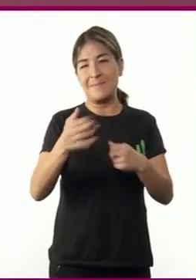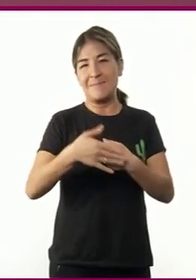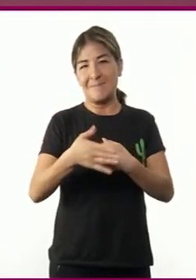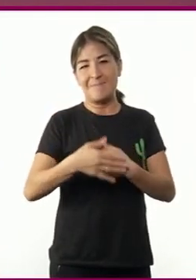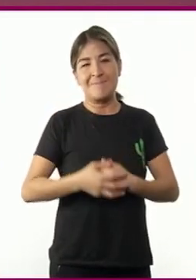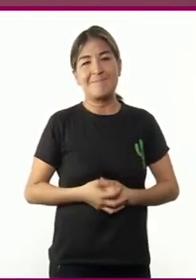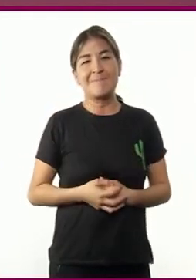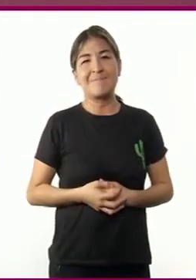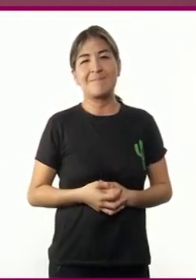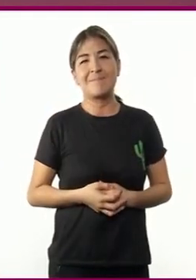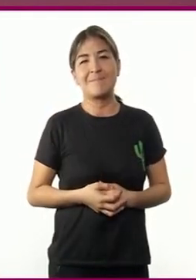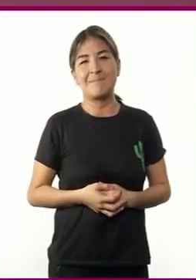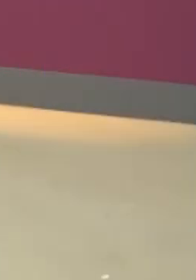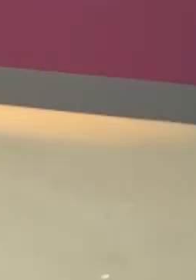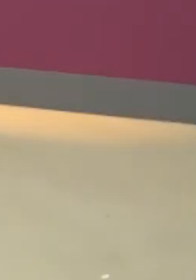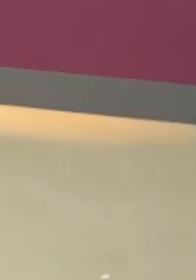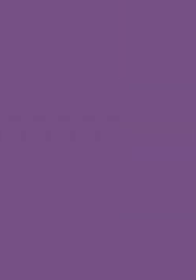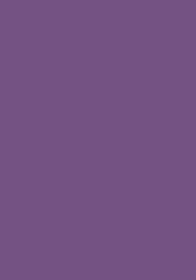próxima!